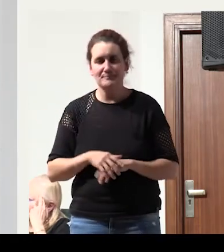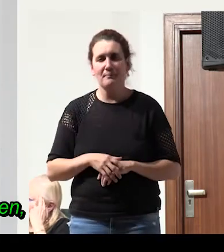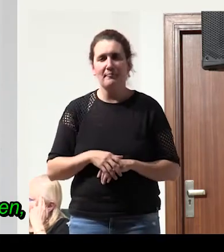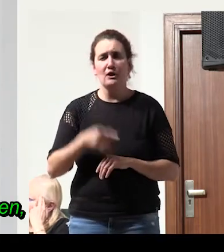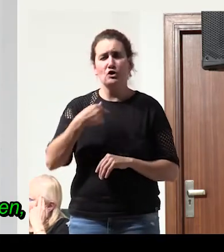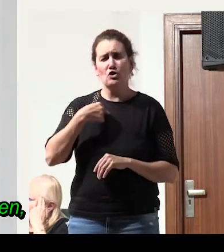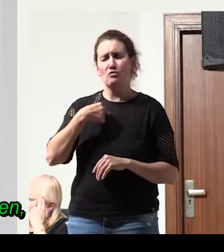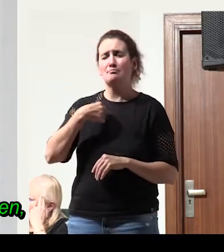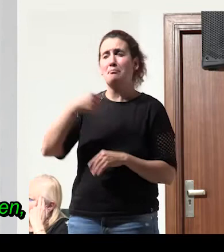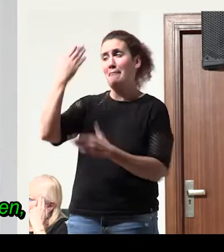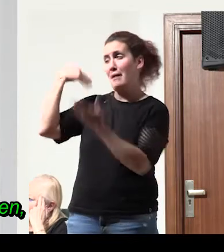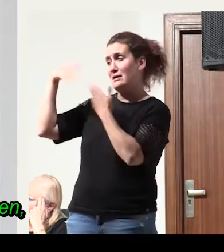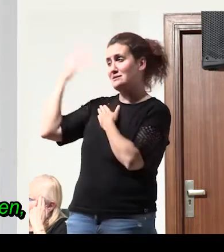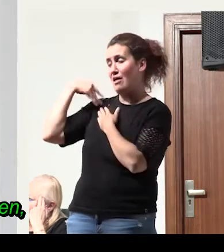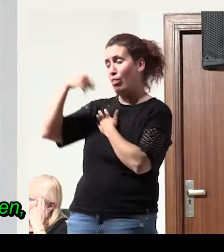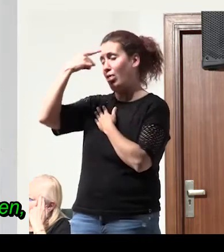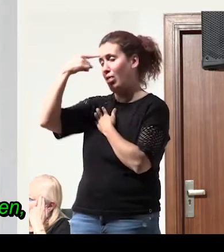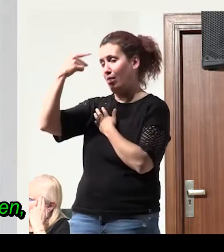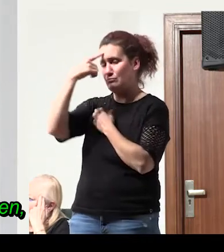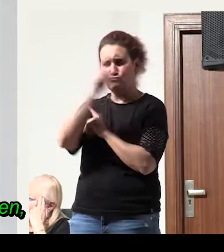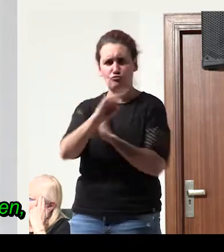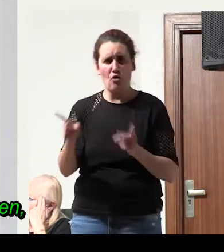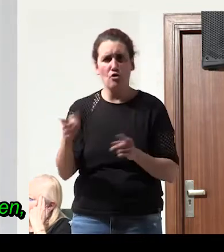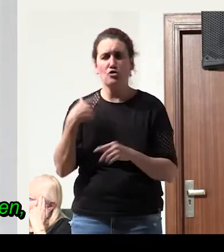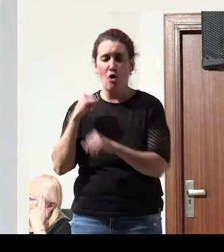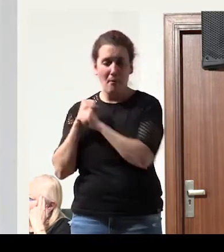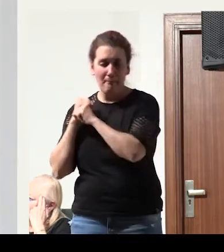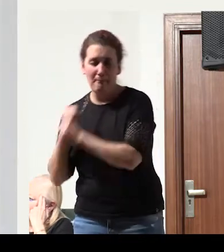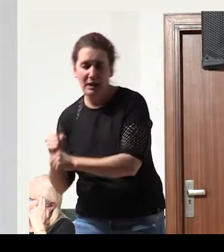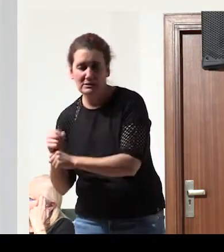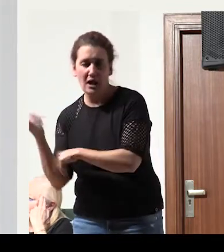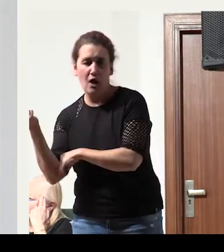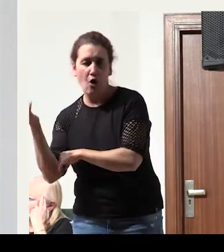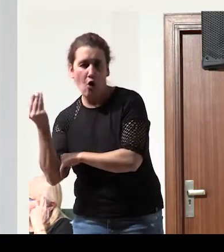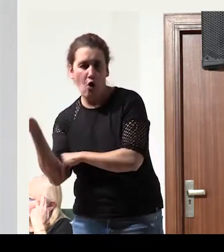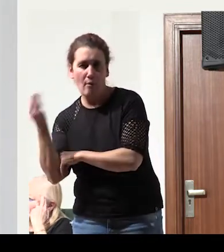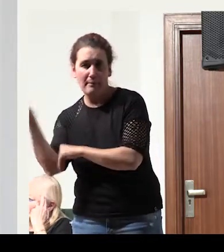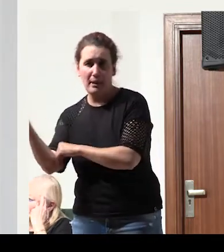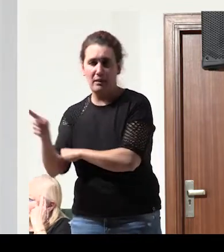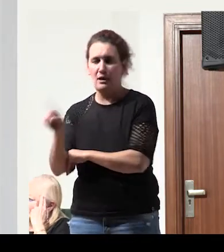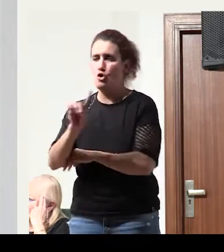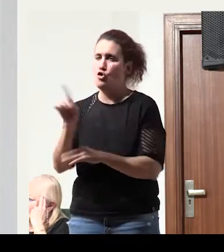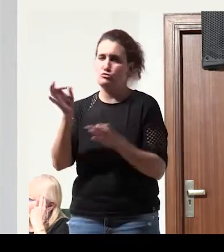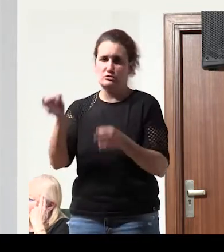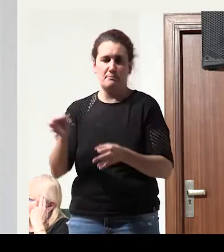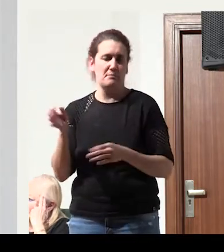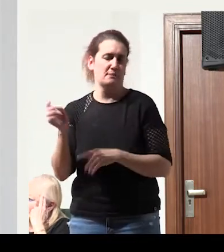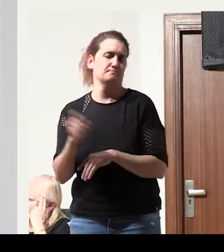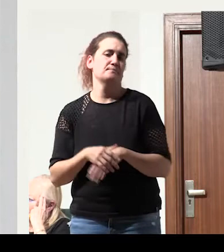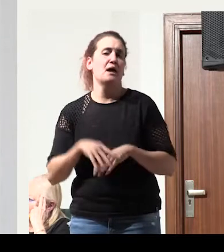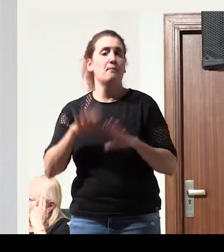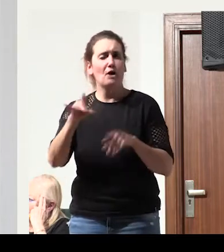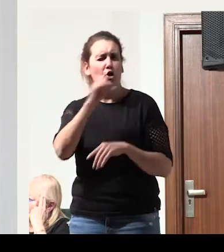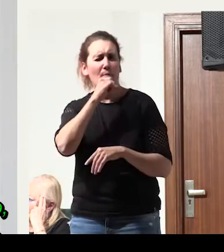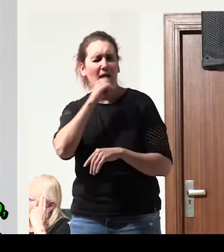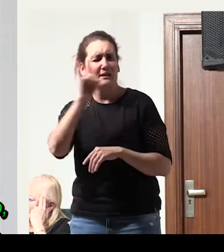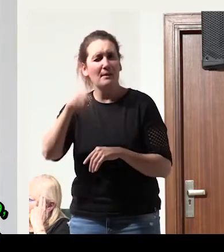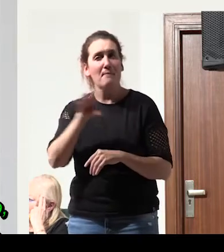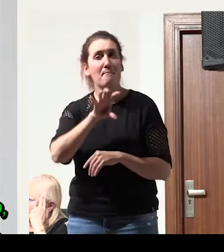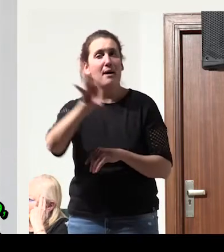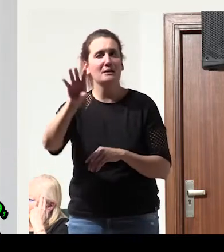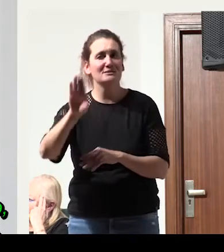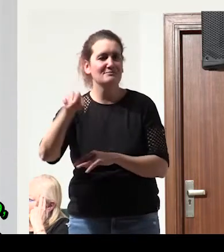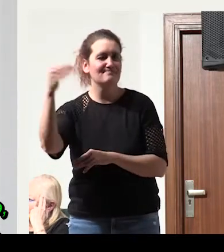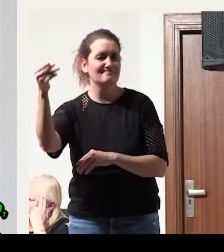pasado. No estoy presa de parecer joven, no siempre, al menos. Pero la vejez es también el país de lo extraño, desconocer